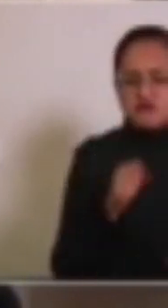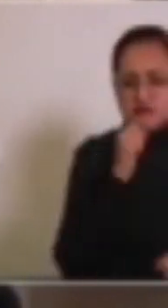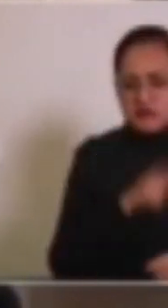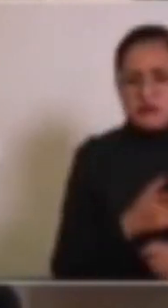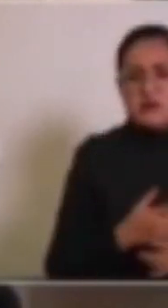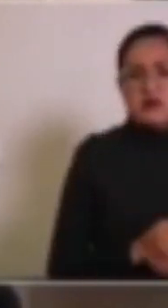Gracias.